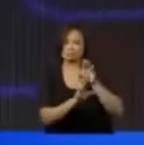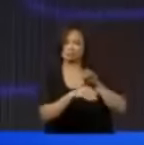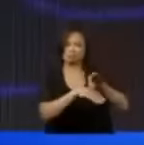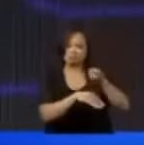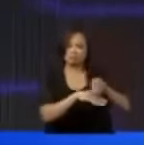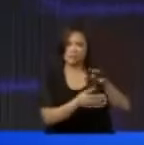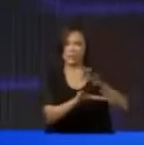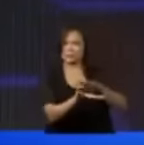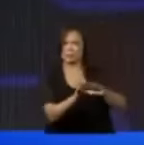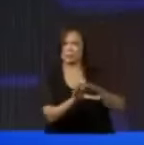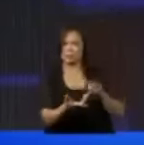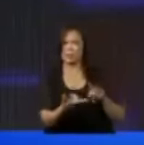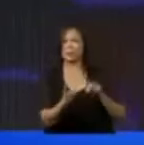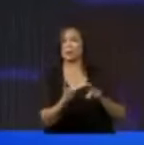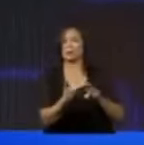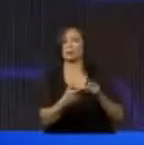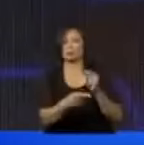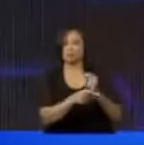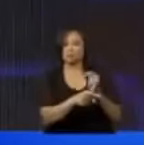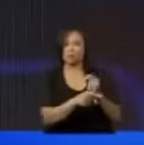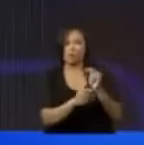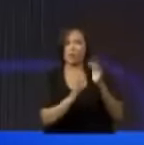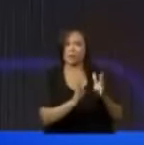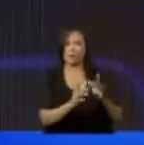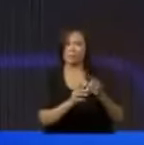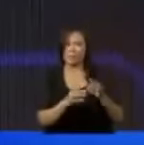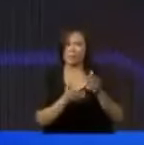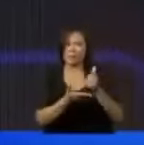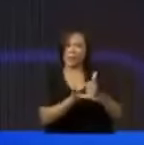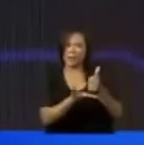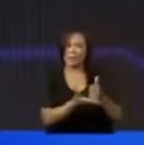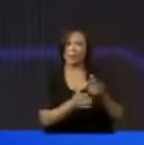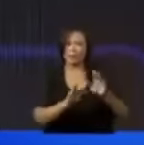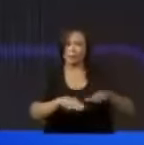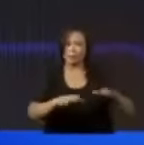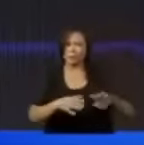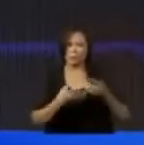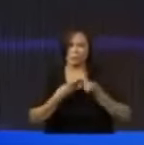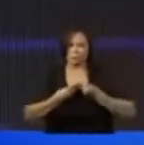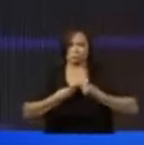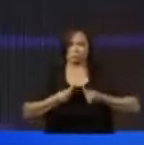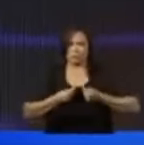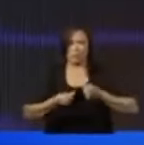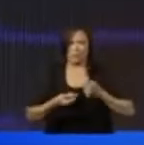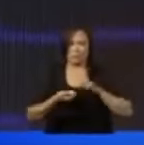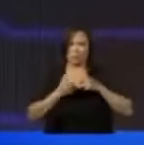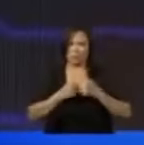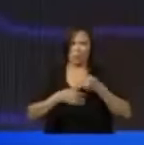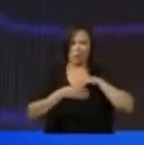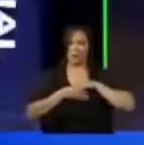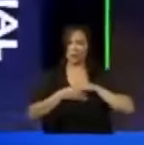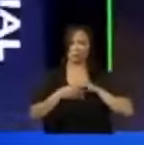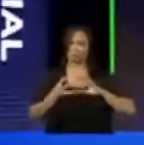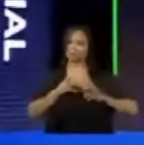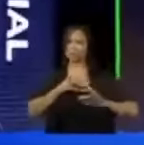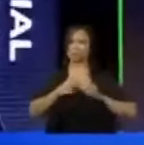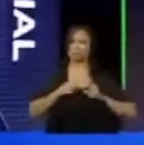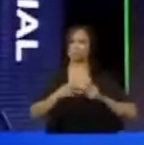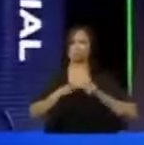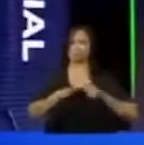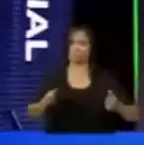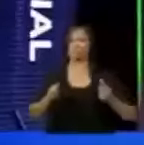a nivel escolar, tener tutores que puedan guiar a los niños en poder superar la situación que se ha producido. Candidato Luis